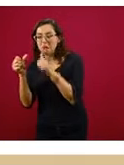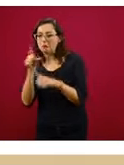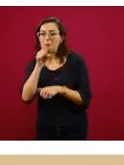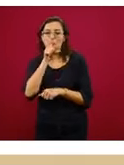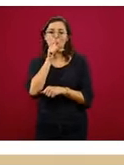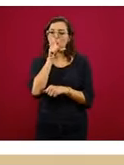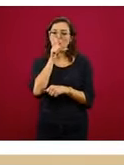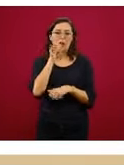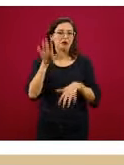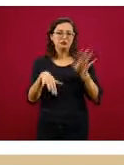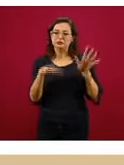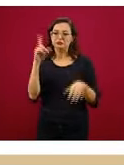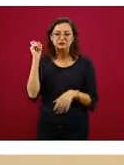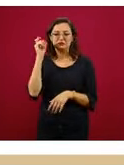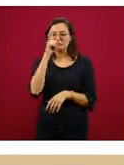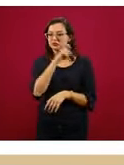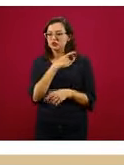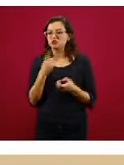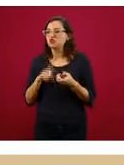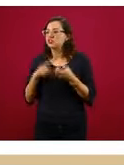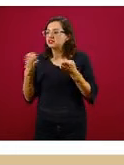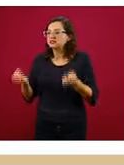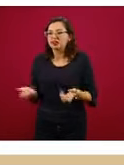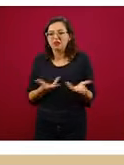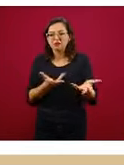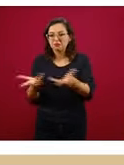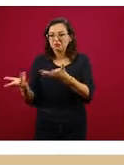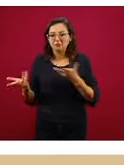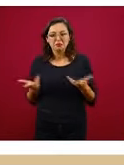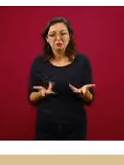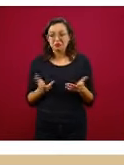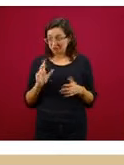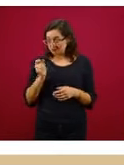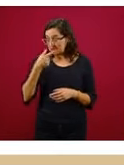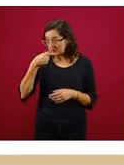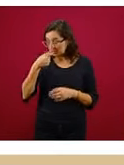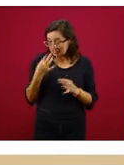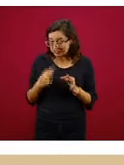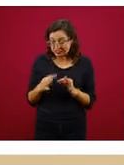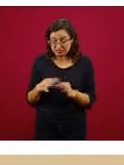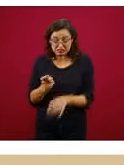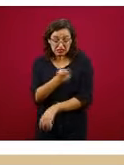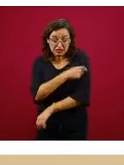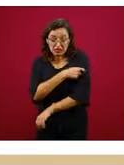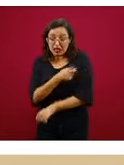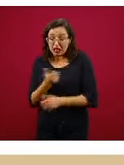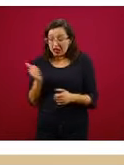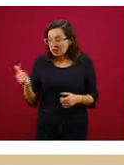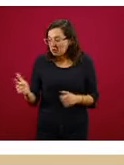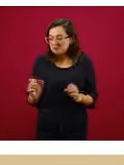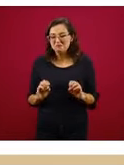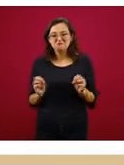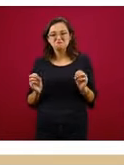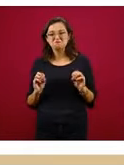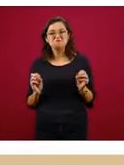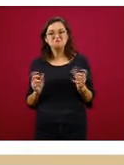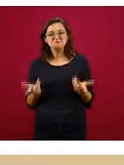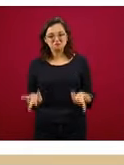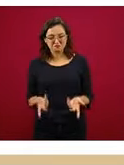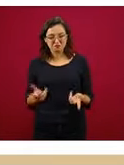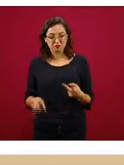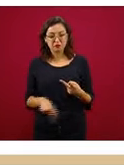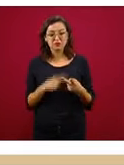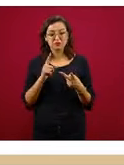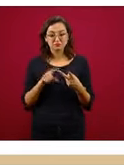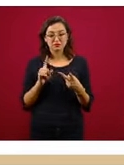comunitaria identifique a estos pacientes con enfermedades crónicas, asegure que están en tratamiento y asegure que están en control. Esto es el primer escenario. El